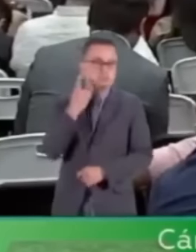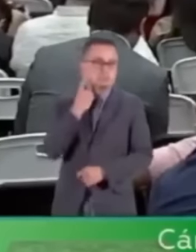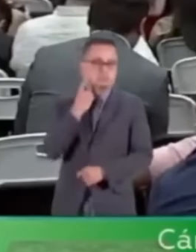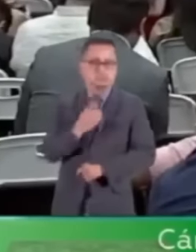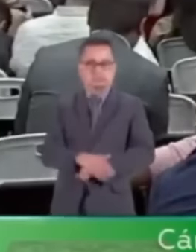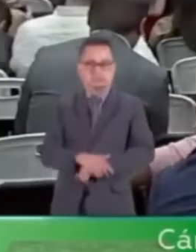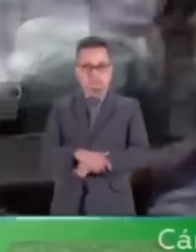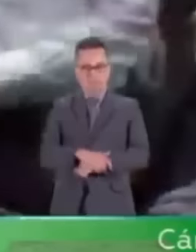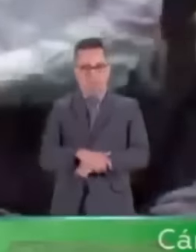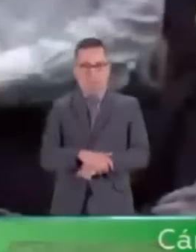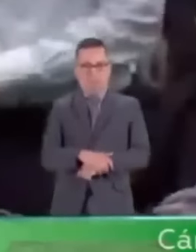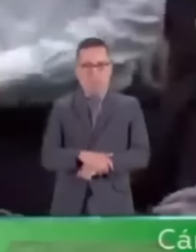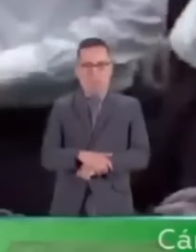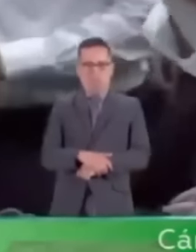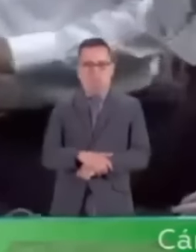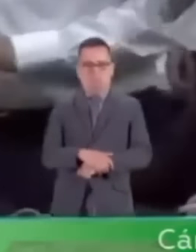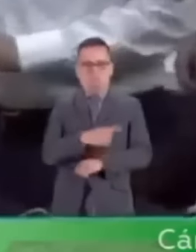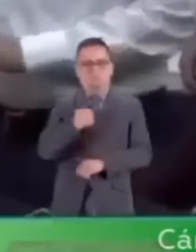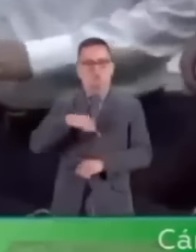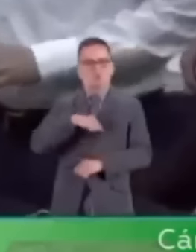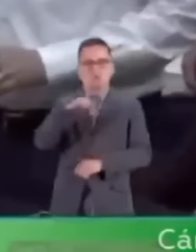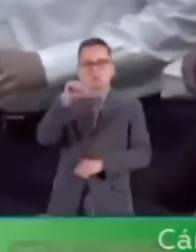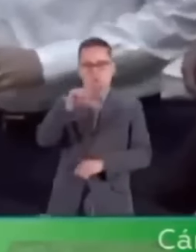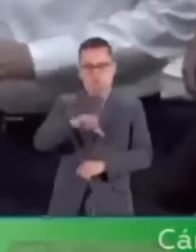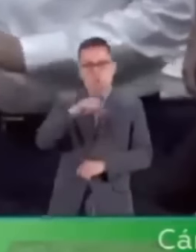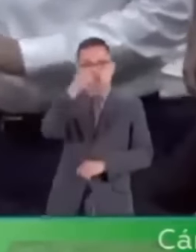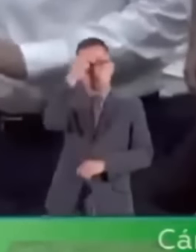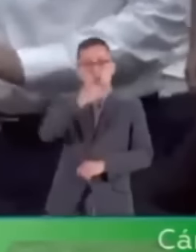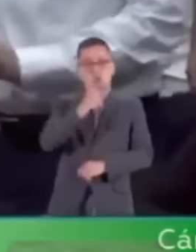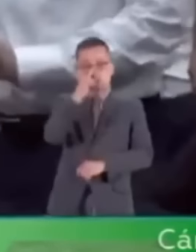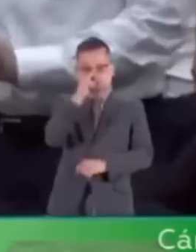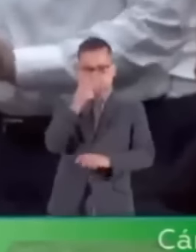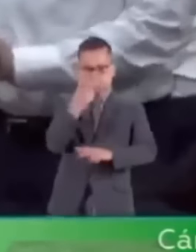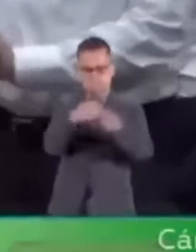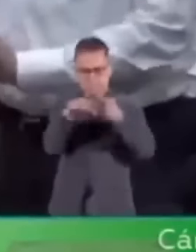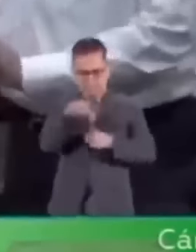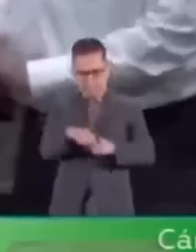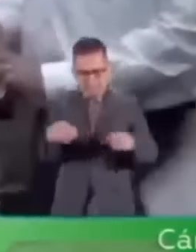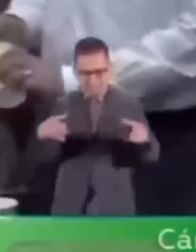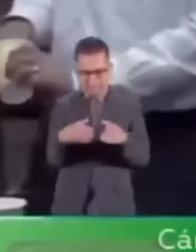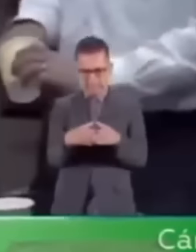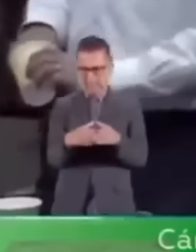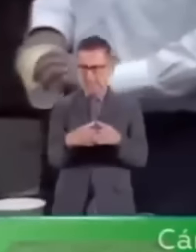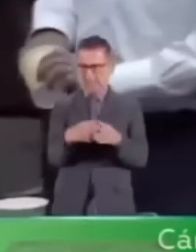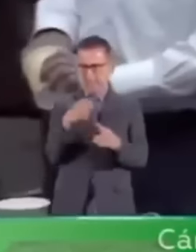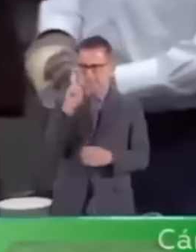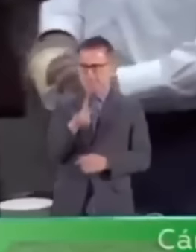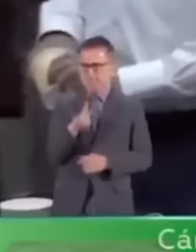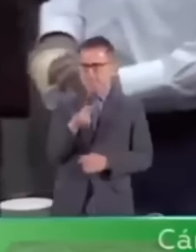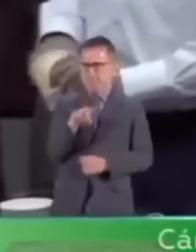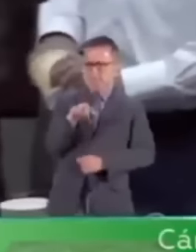asistimos esta noche a un hecho inédito en la historia de este país.